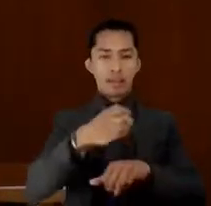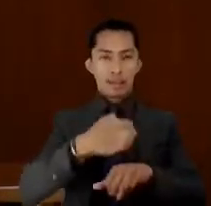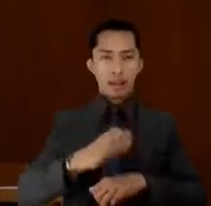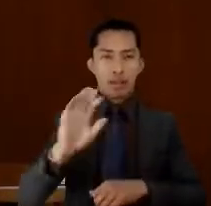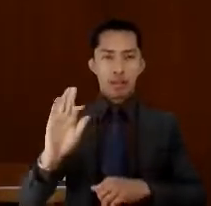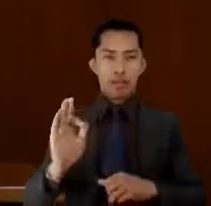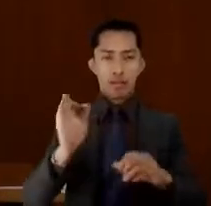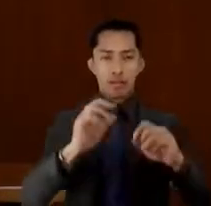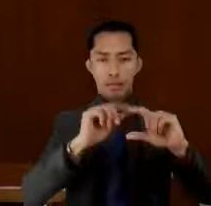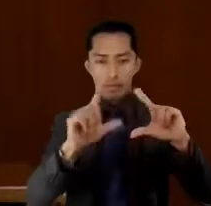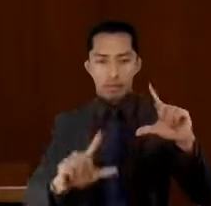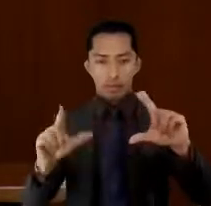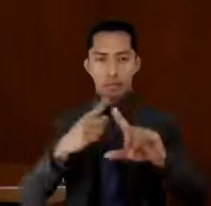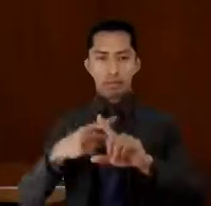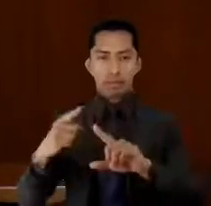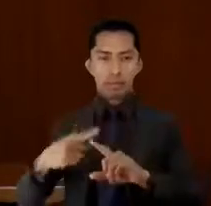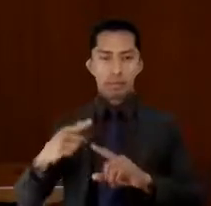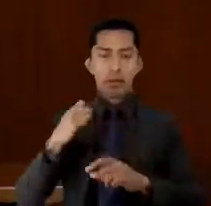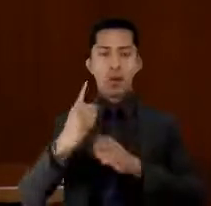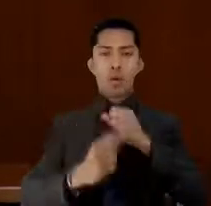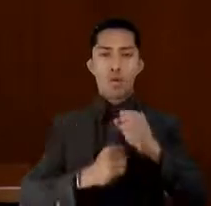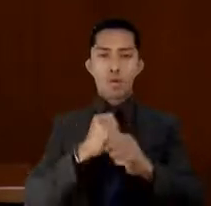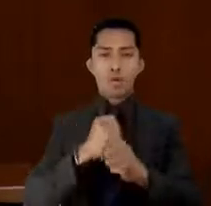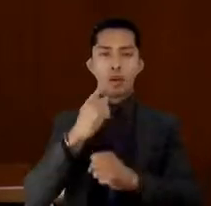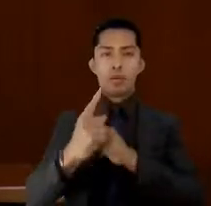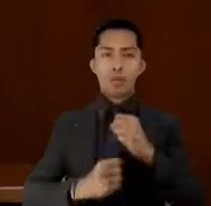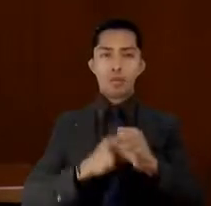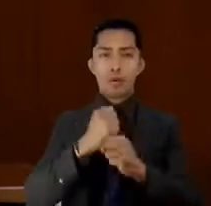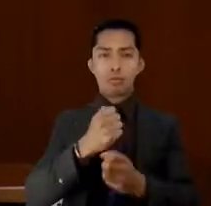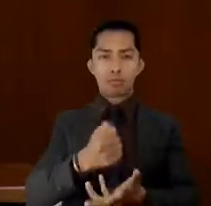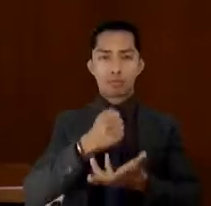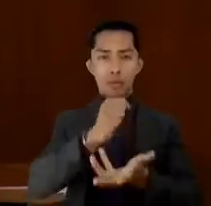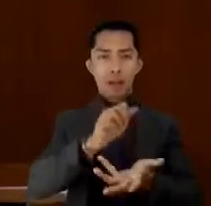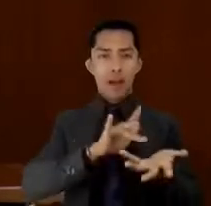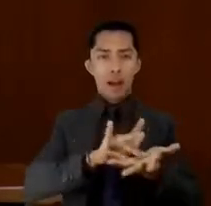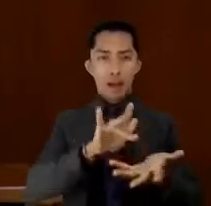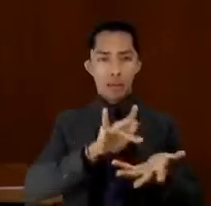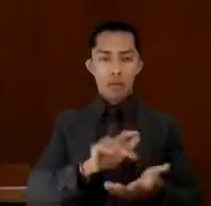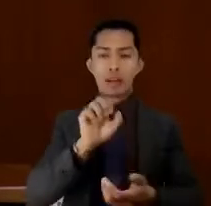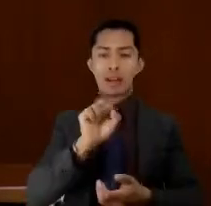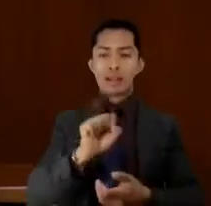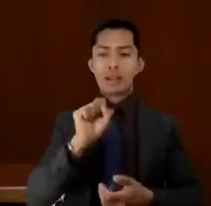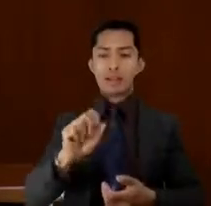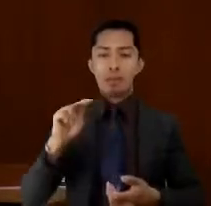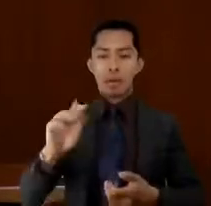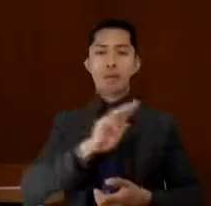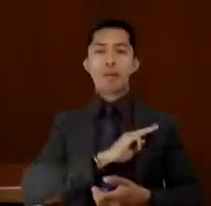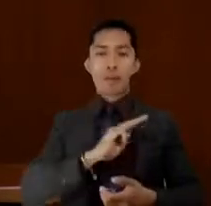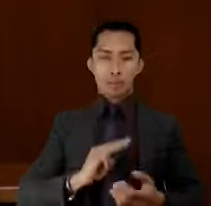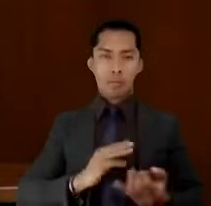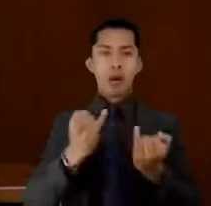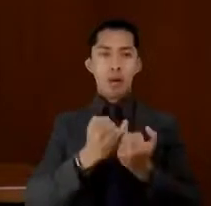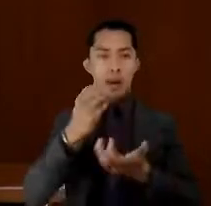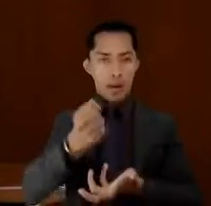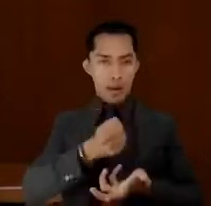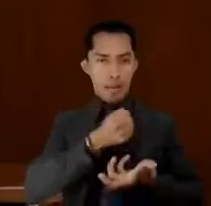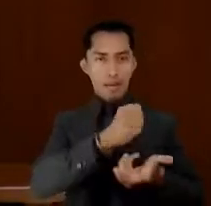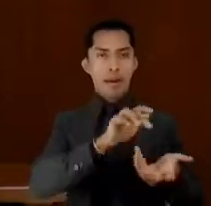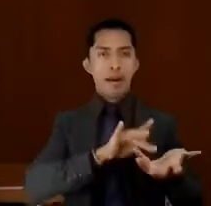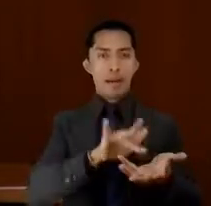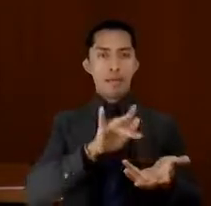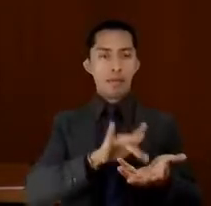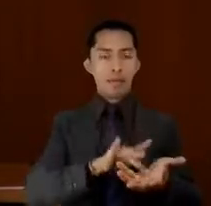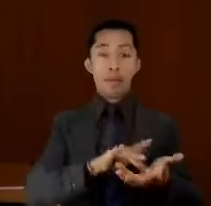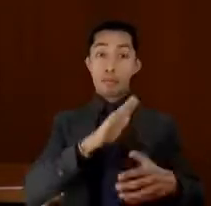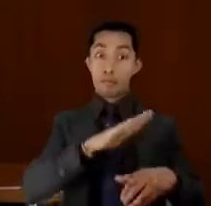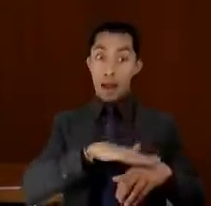federativas establecerán anualmente un fondo de apoyo a las instituciones de seguridad pública de los municipios, en especial aquellos con